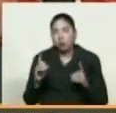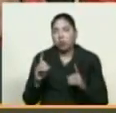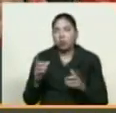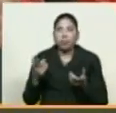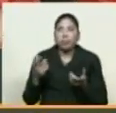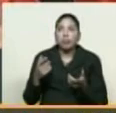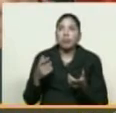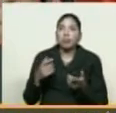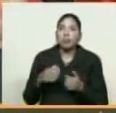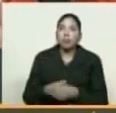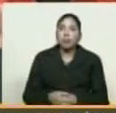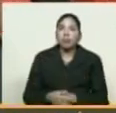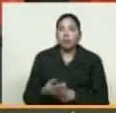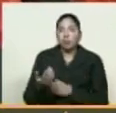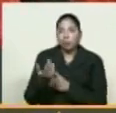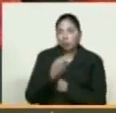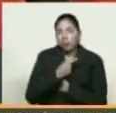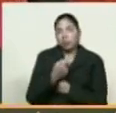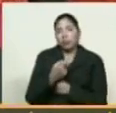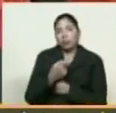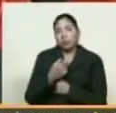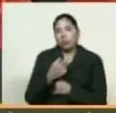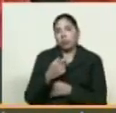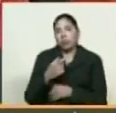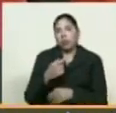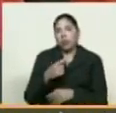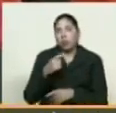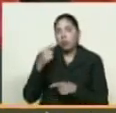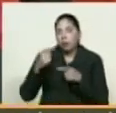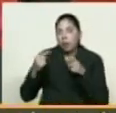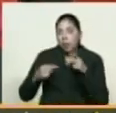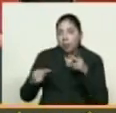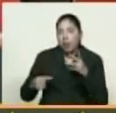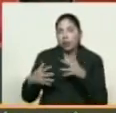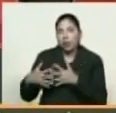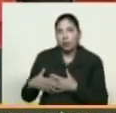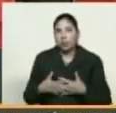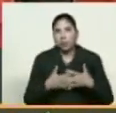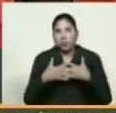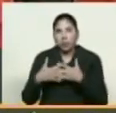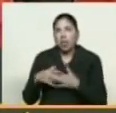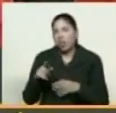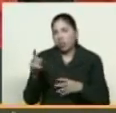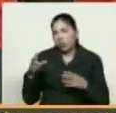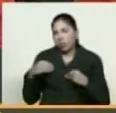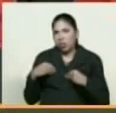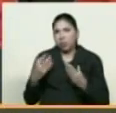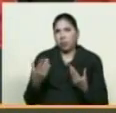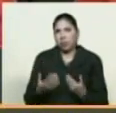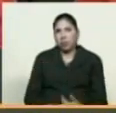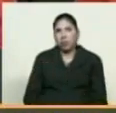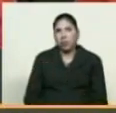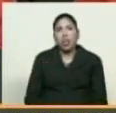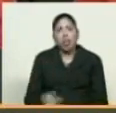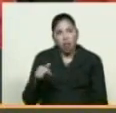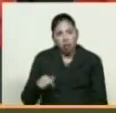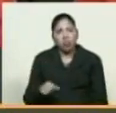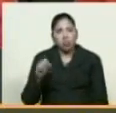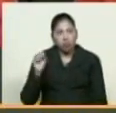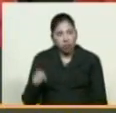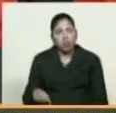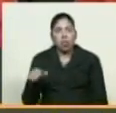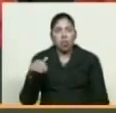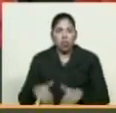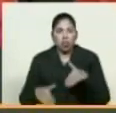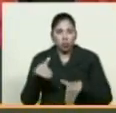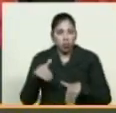Son órdenes que da el imperialismo norteamericano, que ellos van a decir que no van a reconocer. No importa. Aquí va a haber elecciones, en